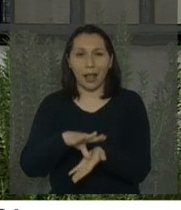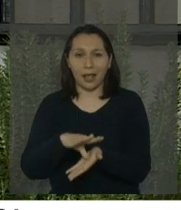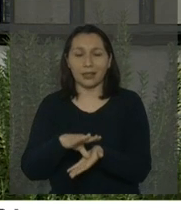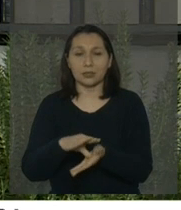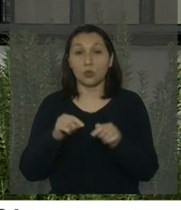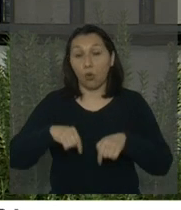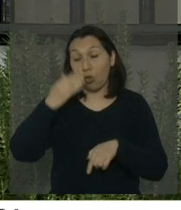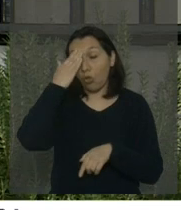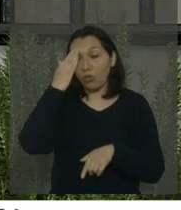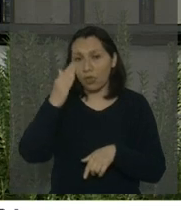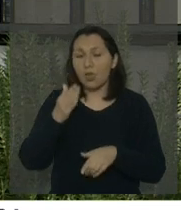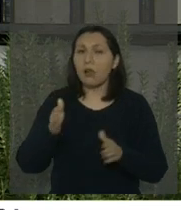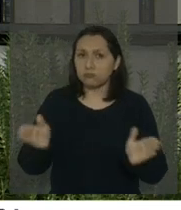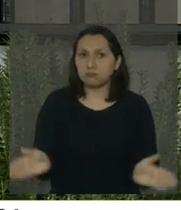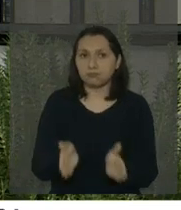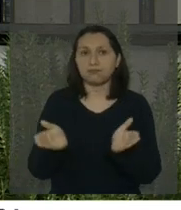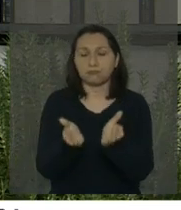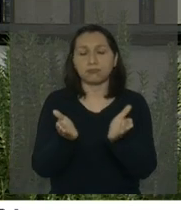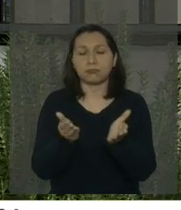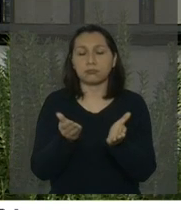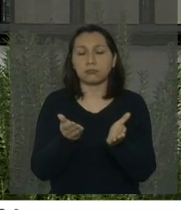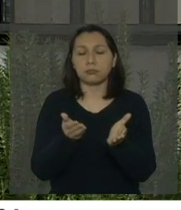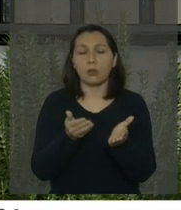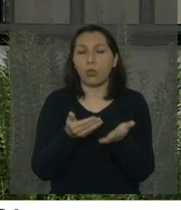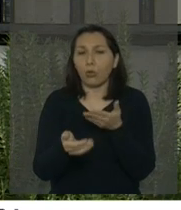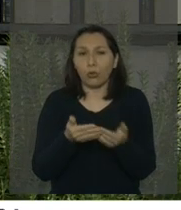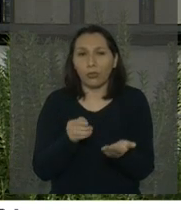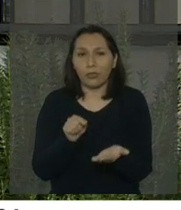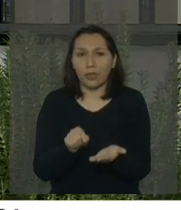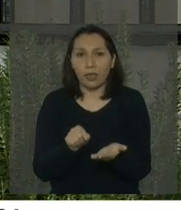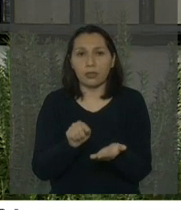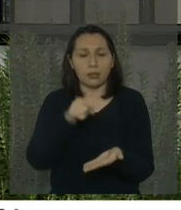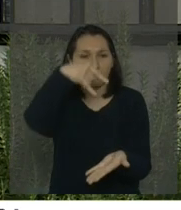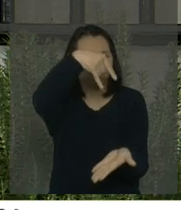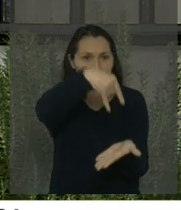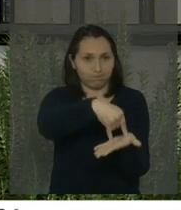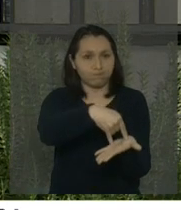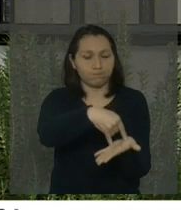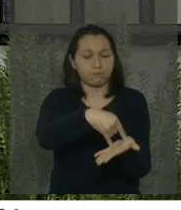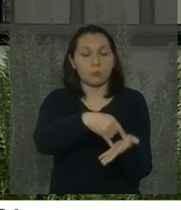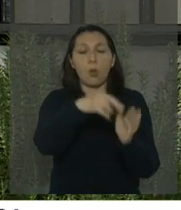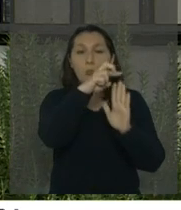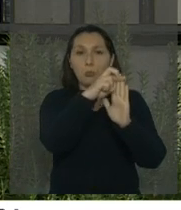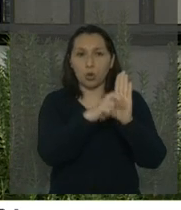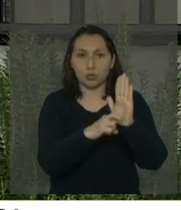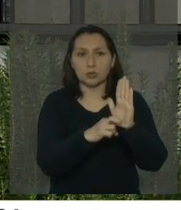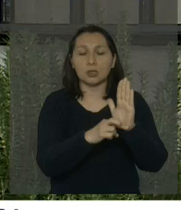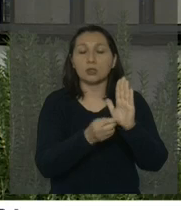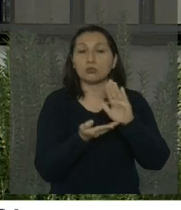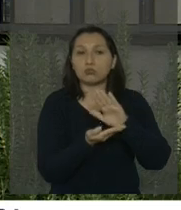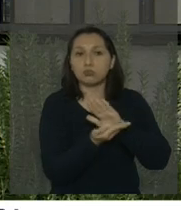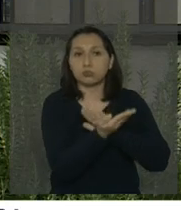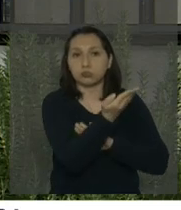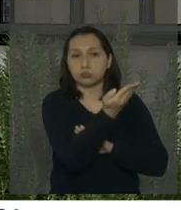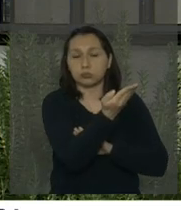que hoy día lo vamos a empujar desde el Parlamento por un proyecto que ingresó